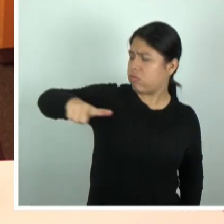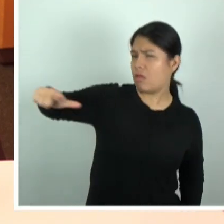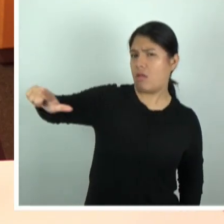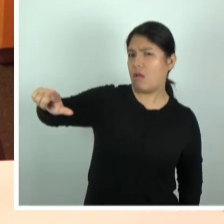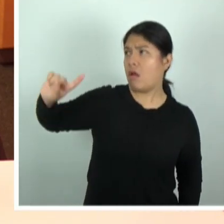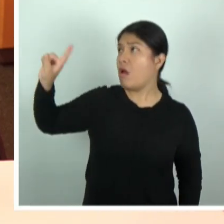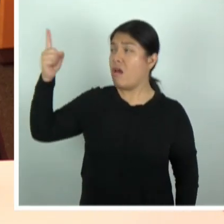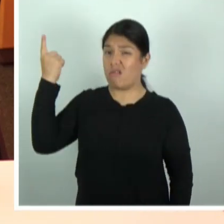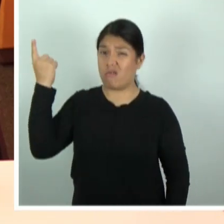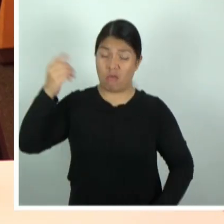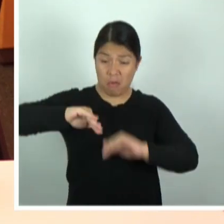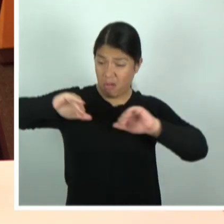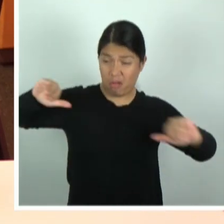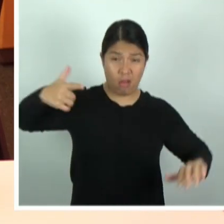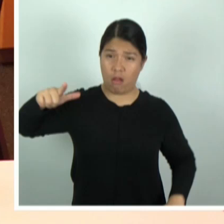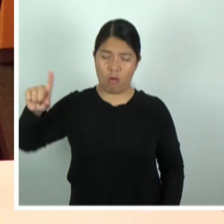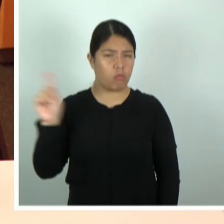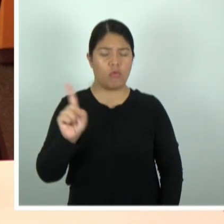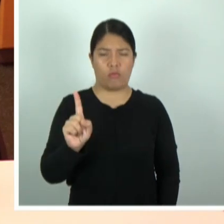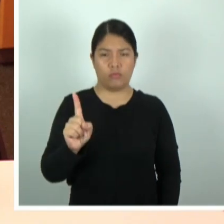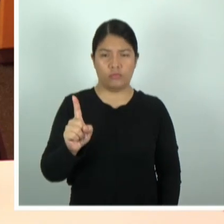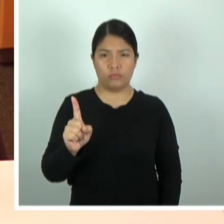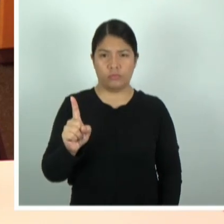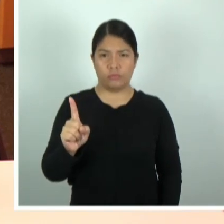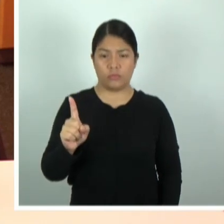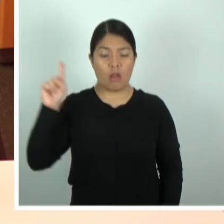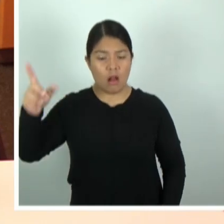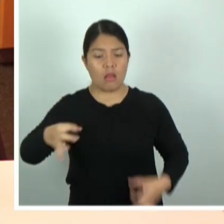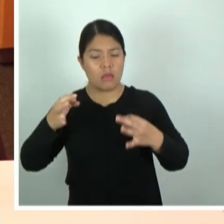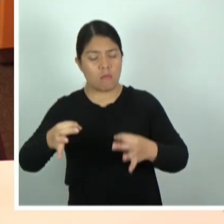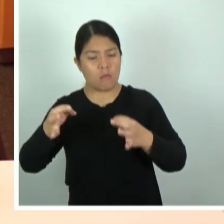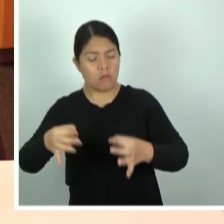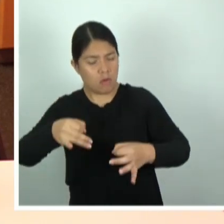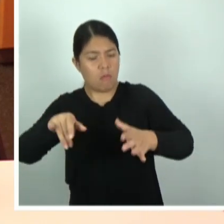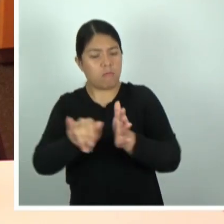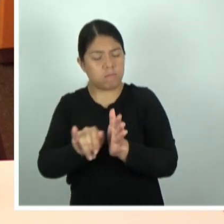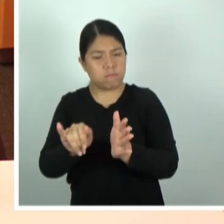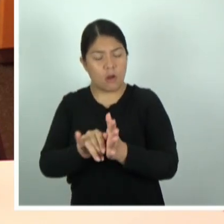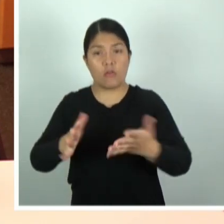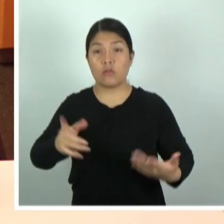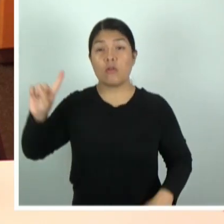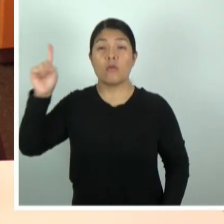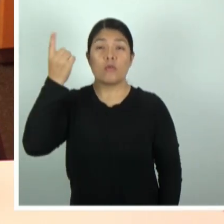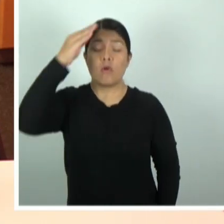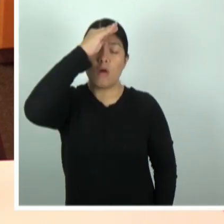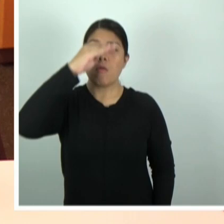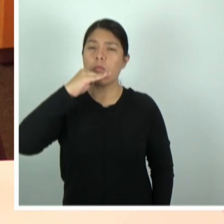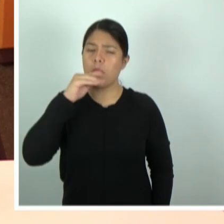siempre estuvo cerca. Y cuando Dios el Padre de nuevo quiso